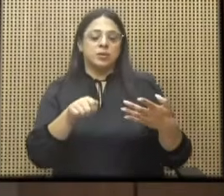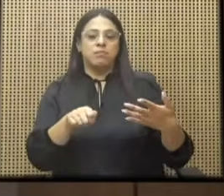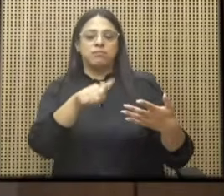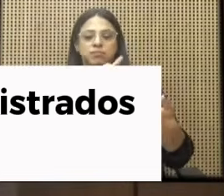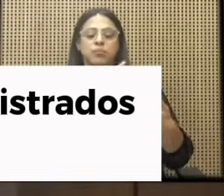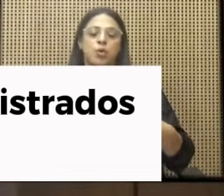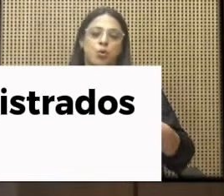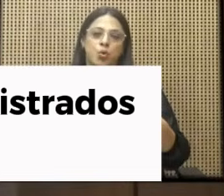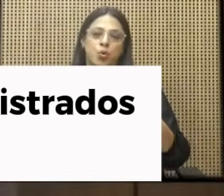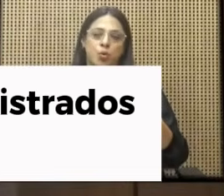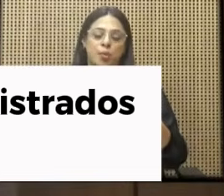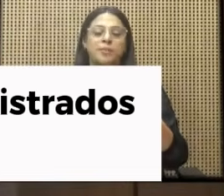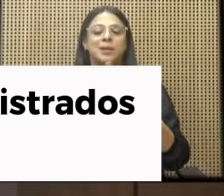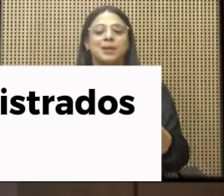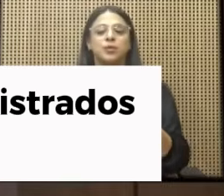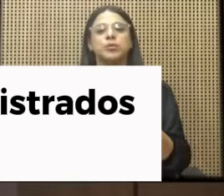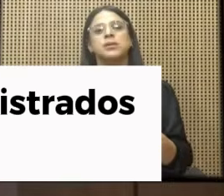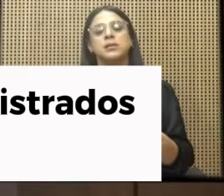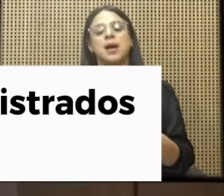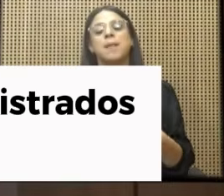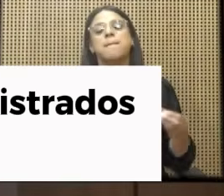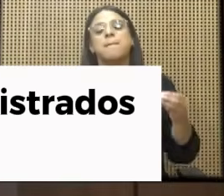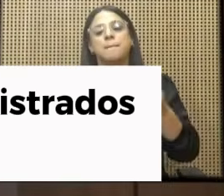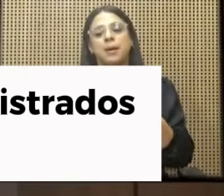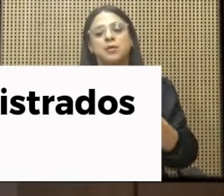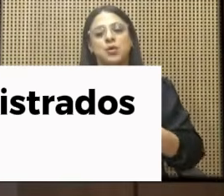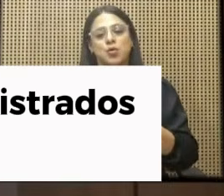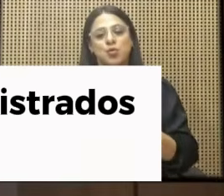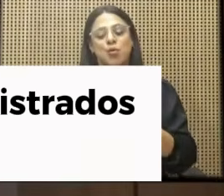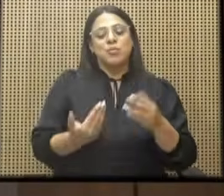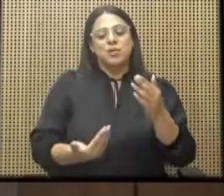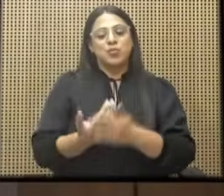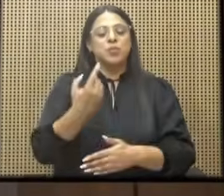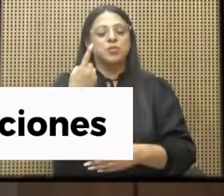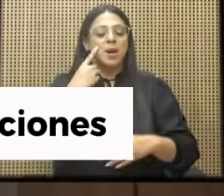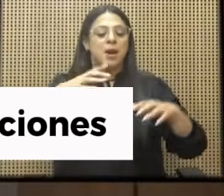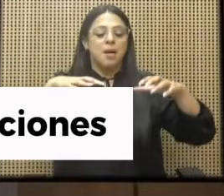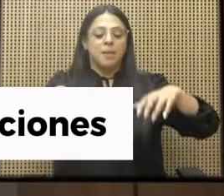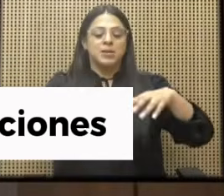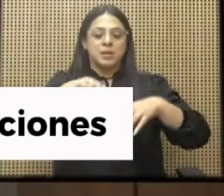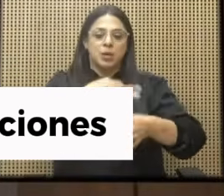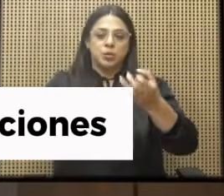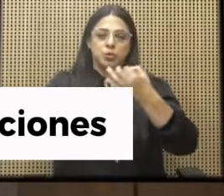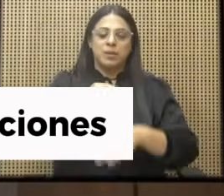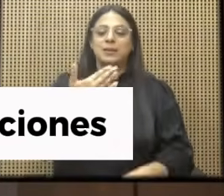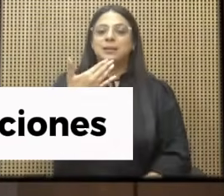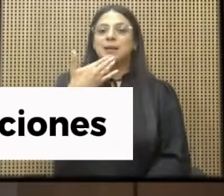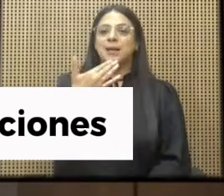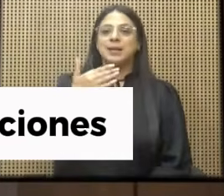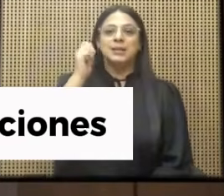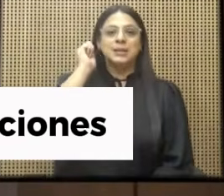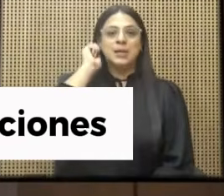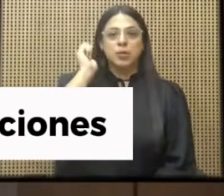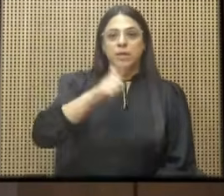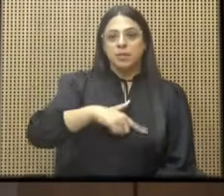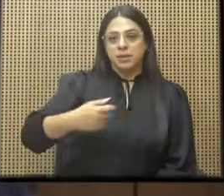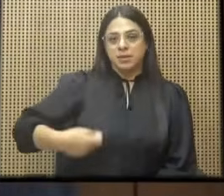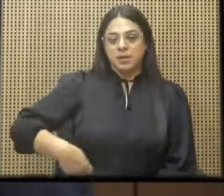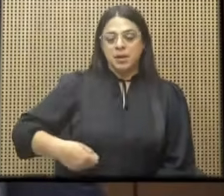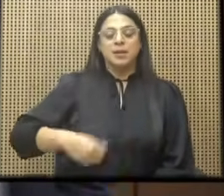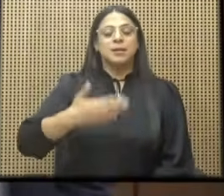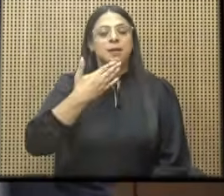a tener más necesidad de más nombres para magistrados suplentes. Gracias, señora Presidente, gracias, diputaciones.